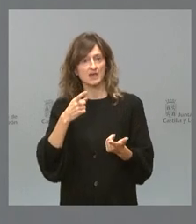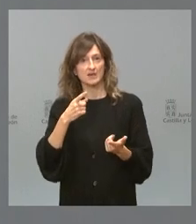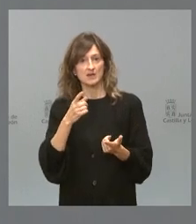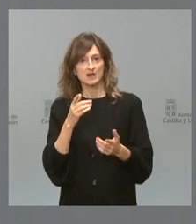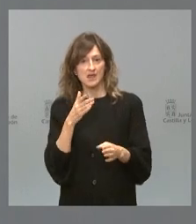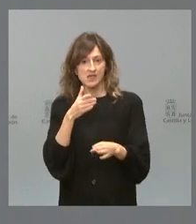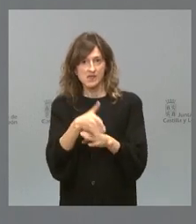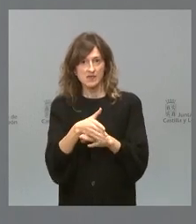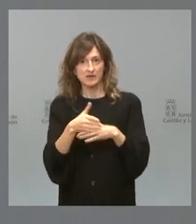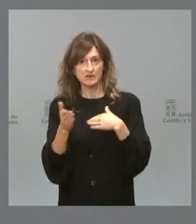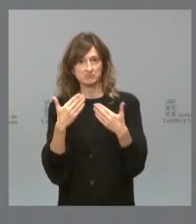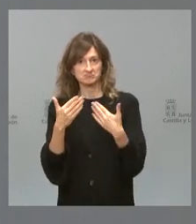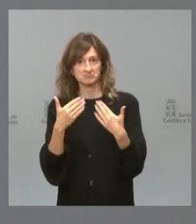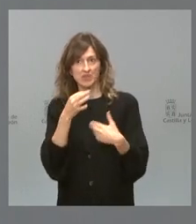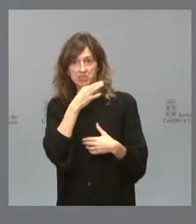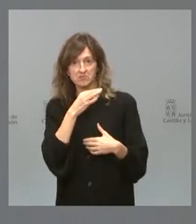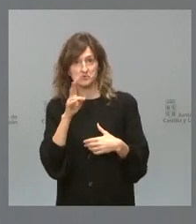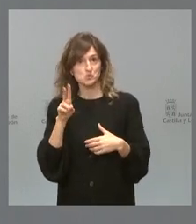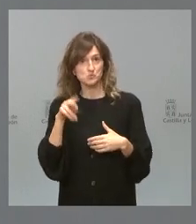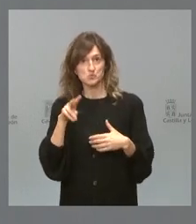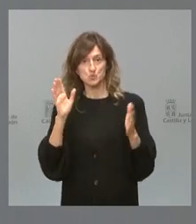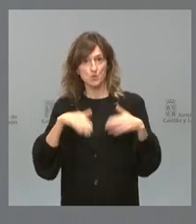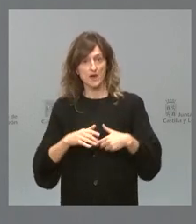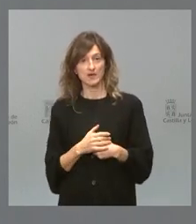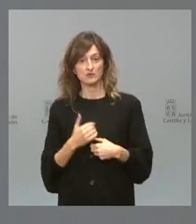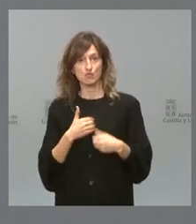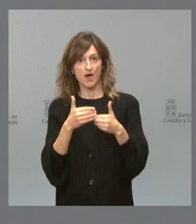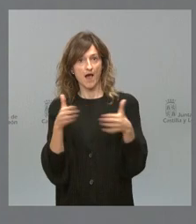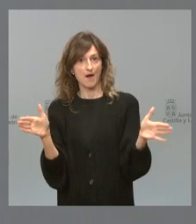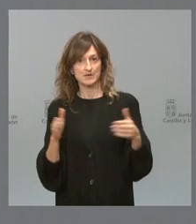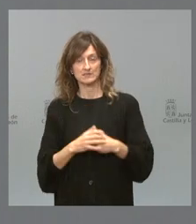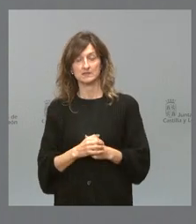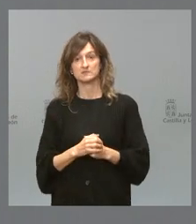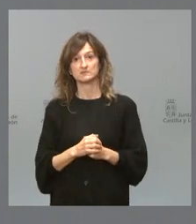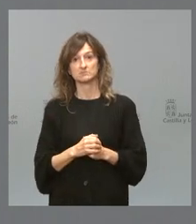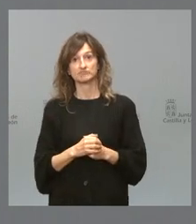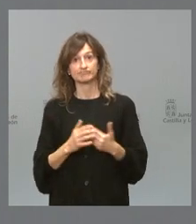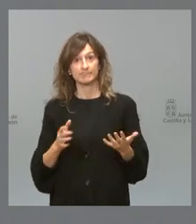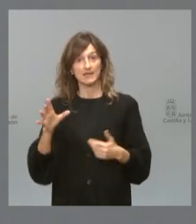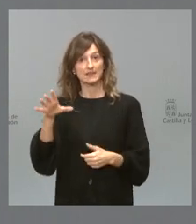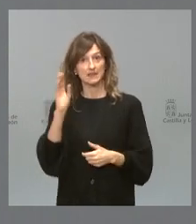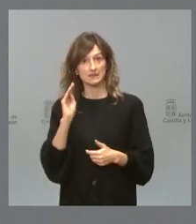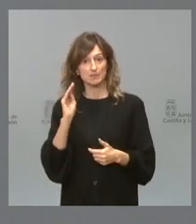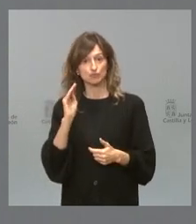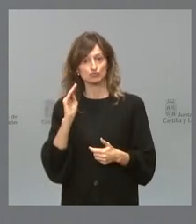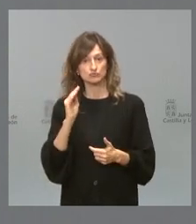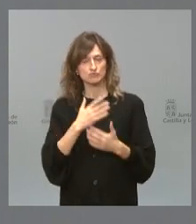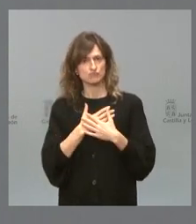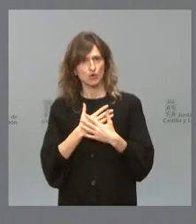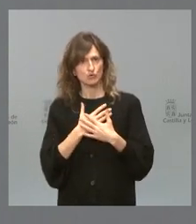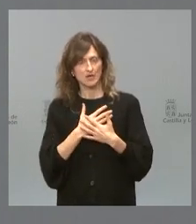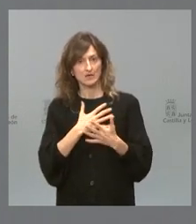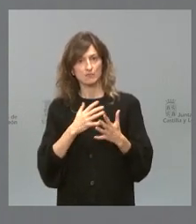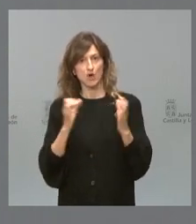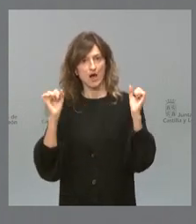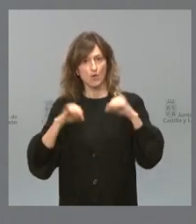de no acudir a las mesas del diálogo que tenemos abiertas por nuestra parte siguen abiertas y entendemos que tenemos la voluntad firme de alcanzar